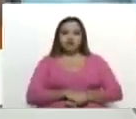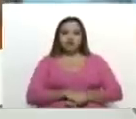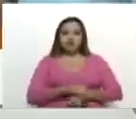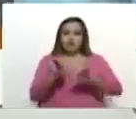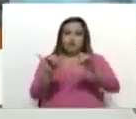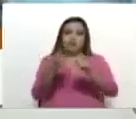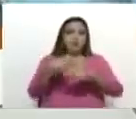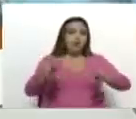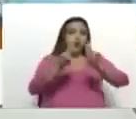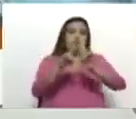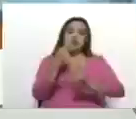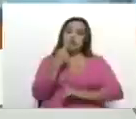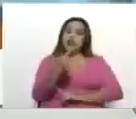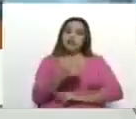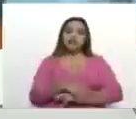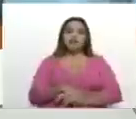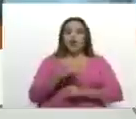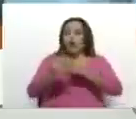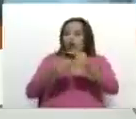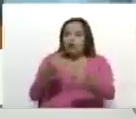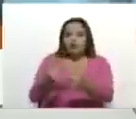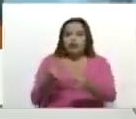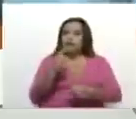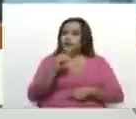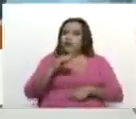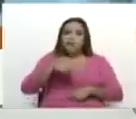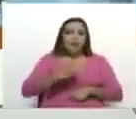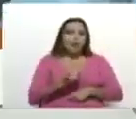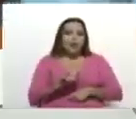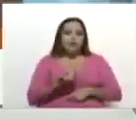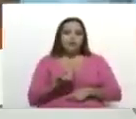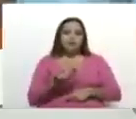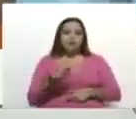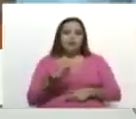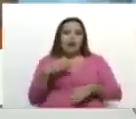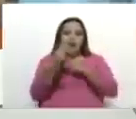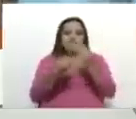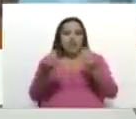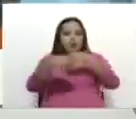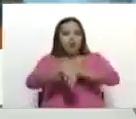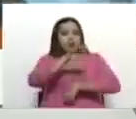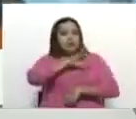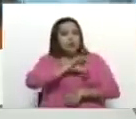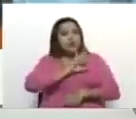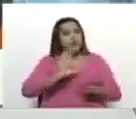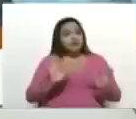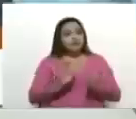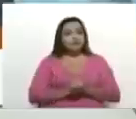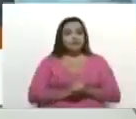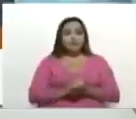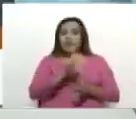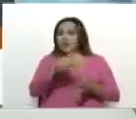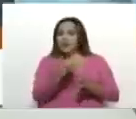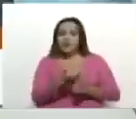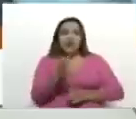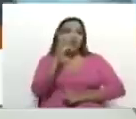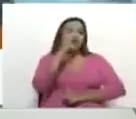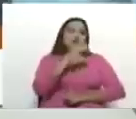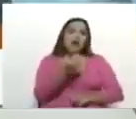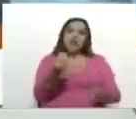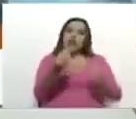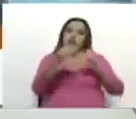tanto Naciones Unidas dijo En consecuencia no podemos instrumentar el acuerdo Social es decir que no han cumplido